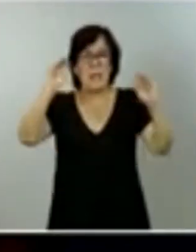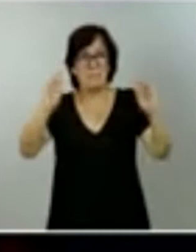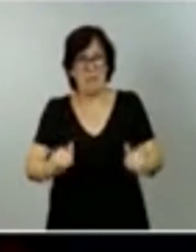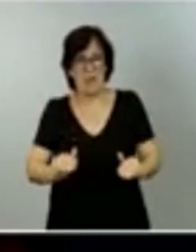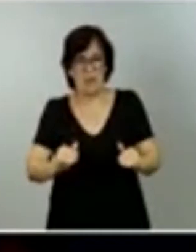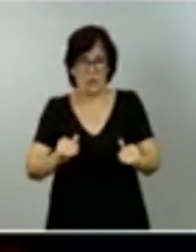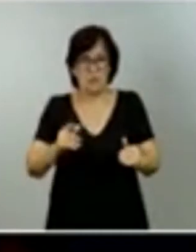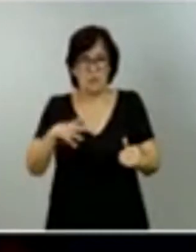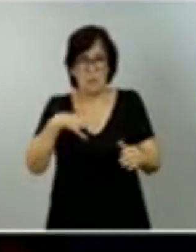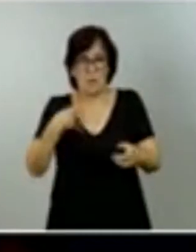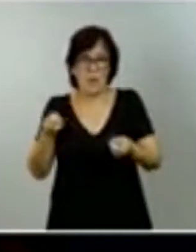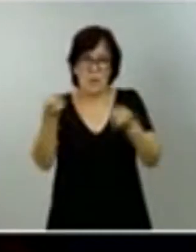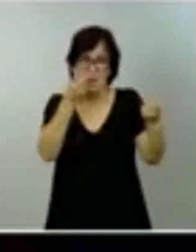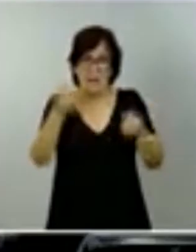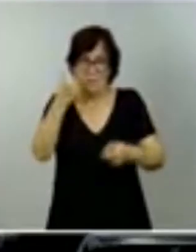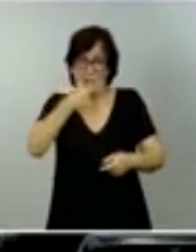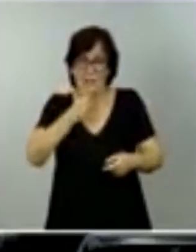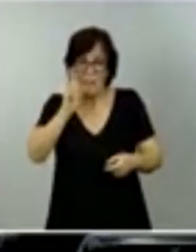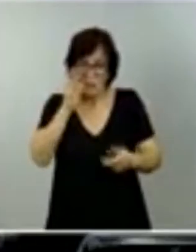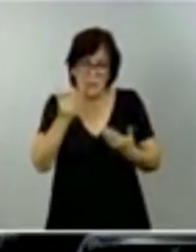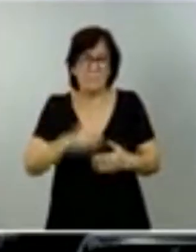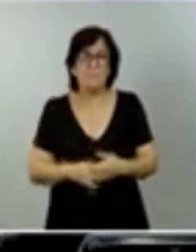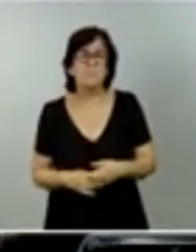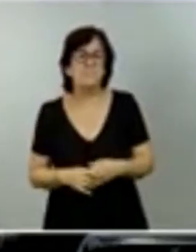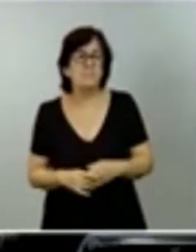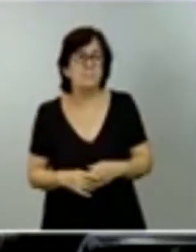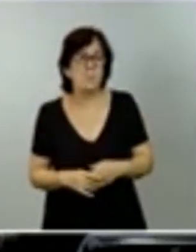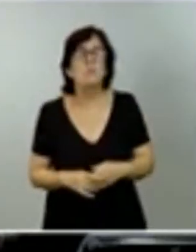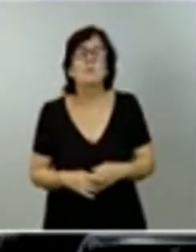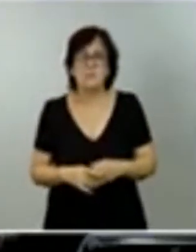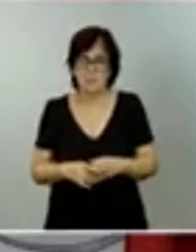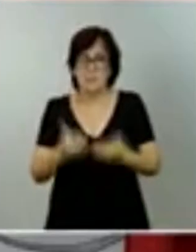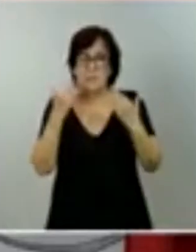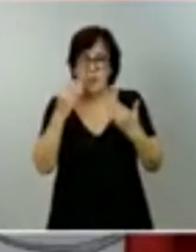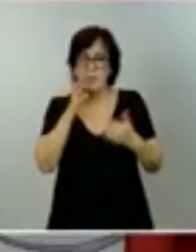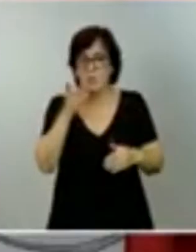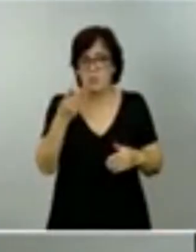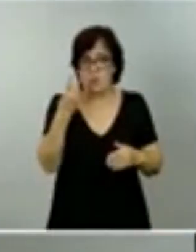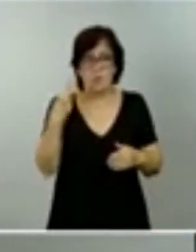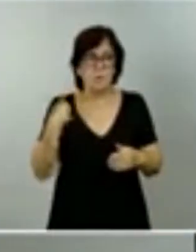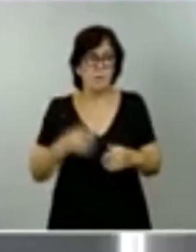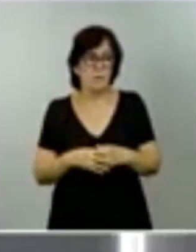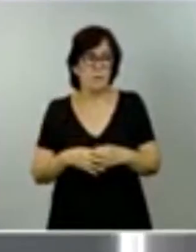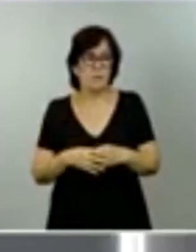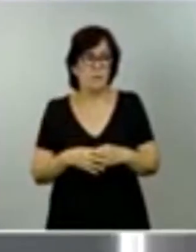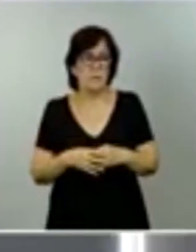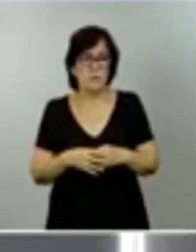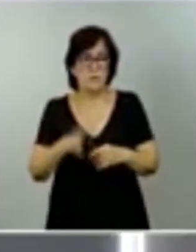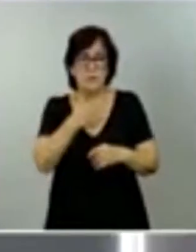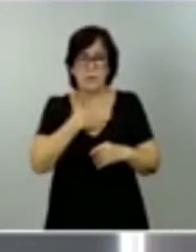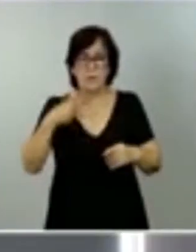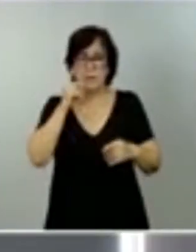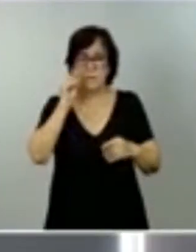Gracias. Muchas gracias, Esther, por sus dos preguntas. En primer lugar, quiero volver a